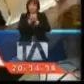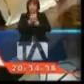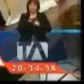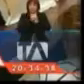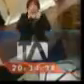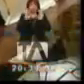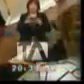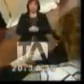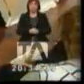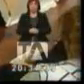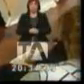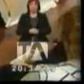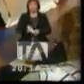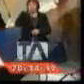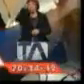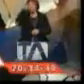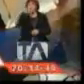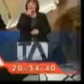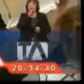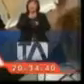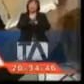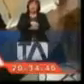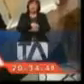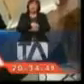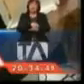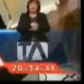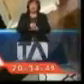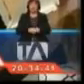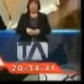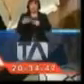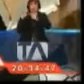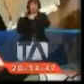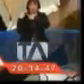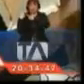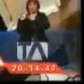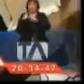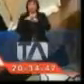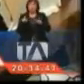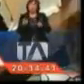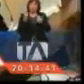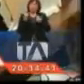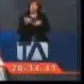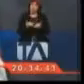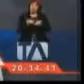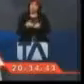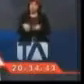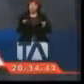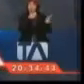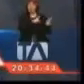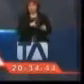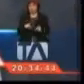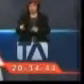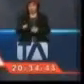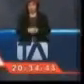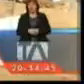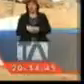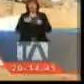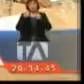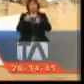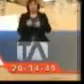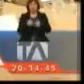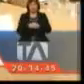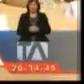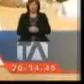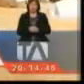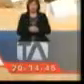dogmática. No saben mucho de quién vaya a presidir el Consejo indefinidamente, pero creen que el organigrama y la estructura está bien hecha y